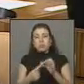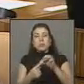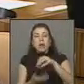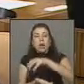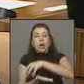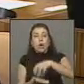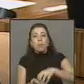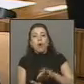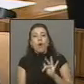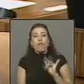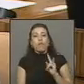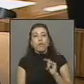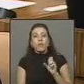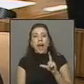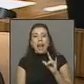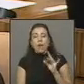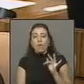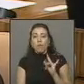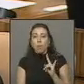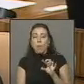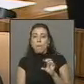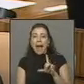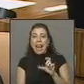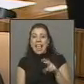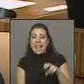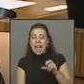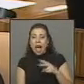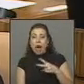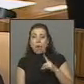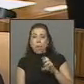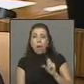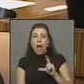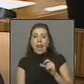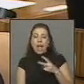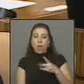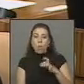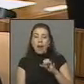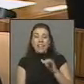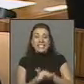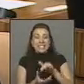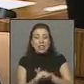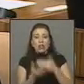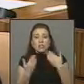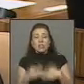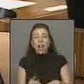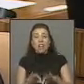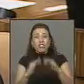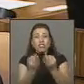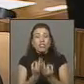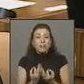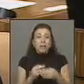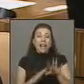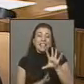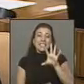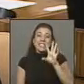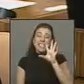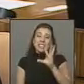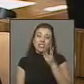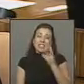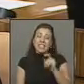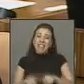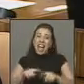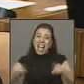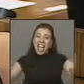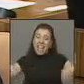afectadas Futalufú, Palena y Hualaigüe. En Chiloé ya suman más de 530 las hectáreas